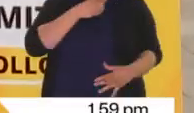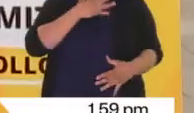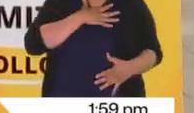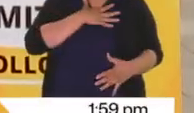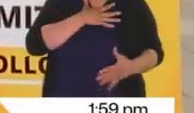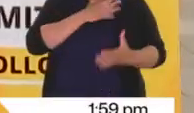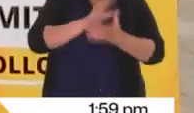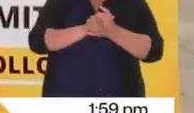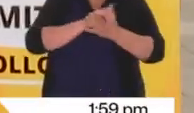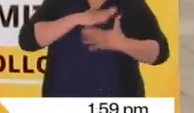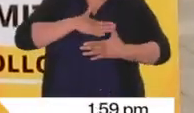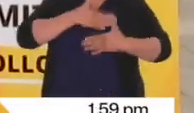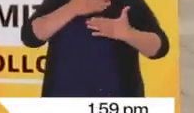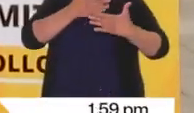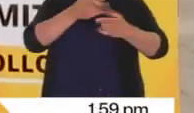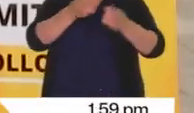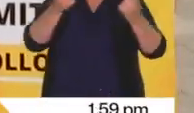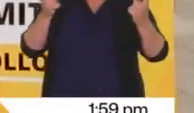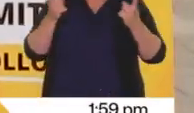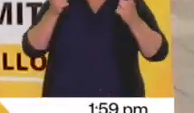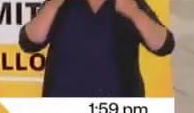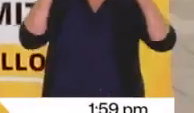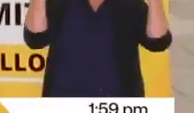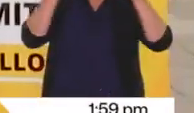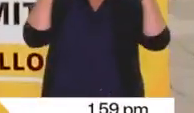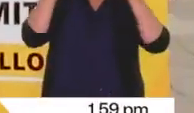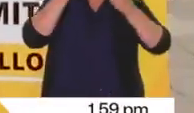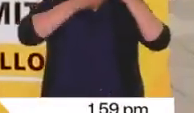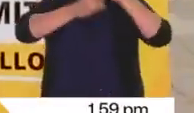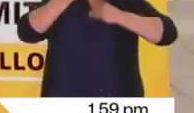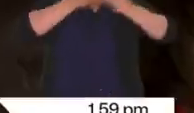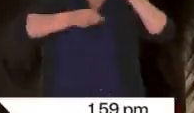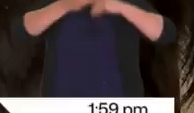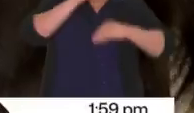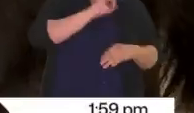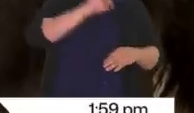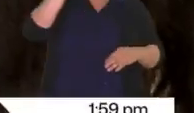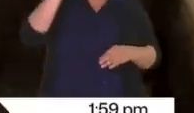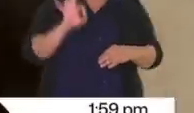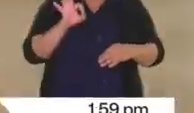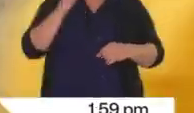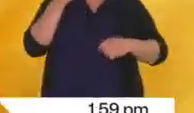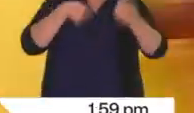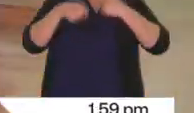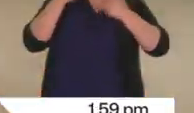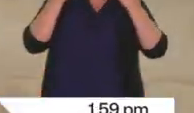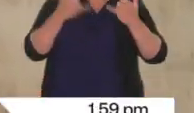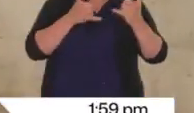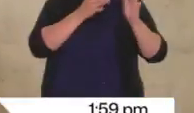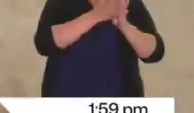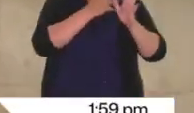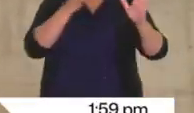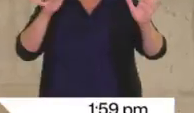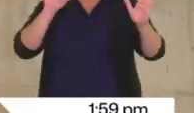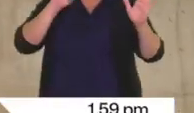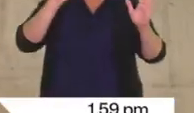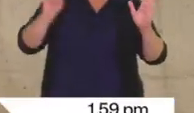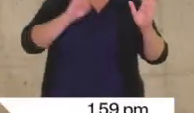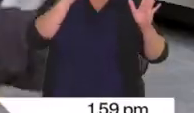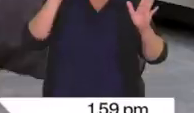y no solo eso sino que también tienen una promoción con sus comidas y van a donar un porcentaje de las ventas que hagan hasta el 15 de octubre para nuestra